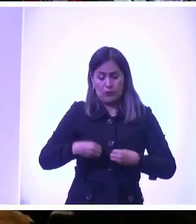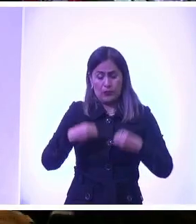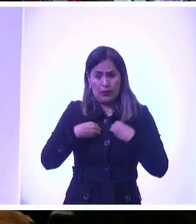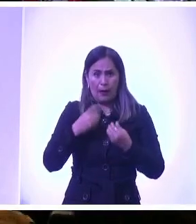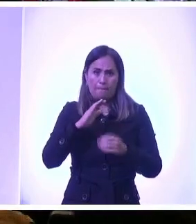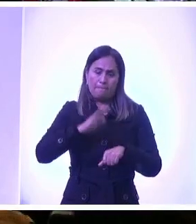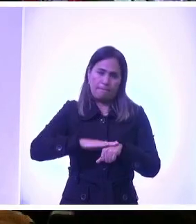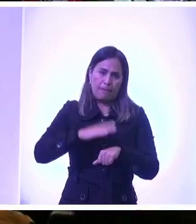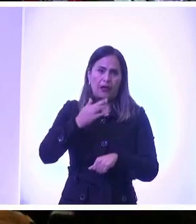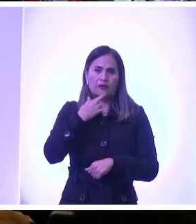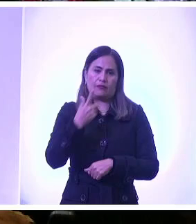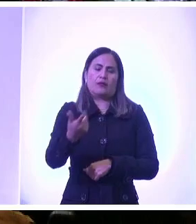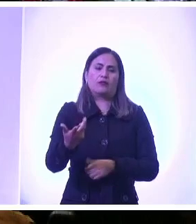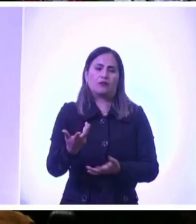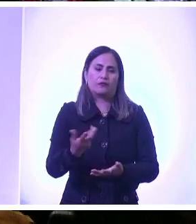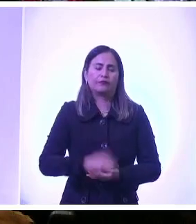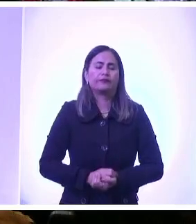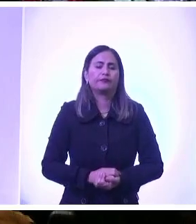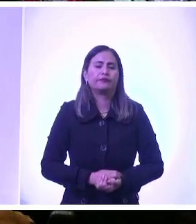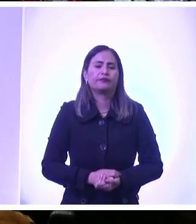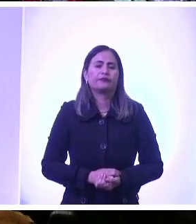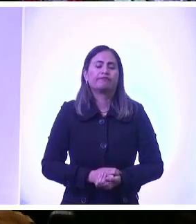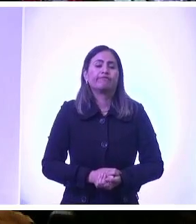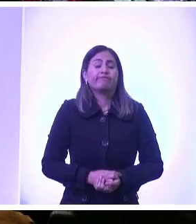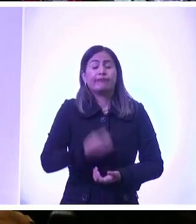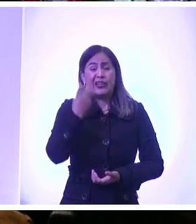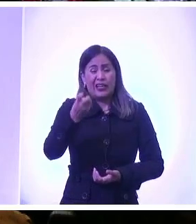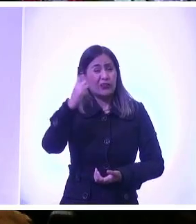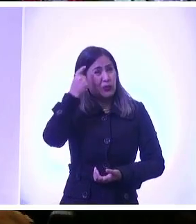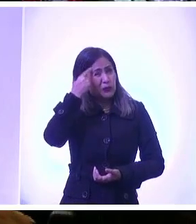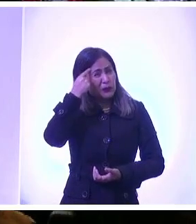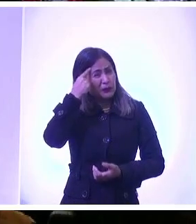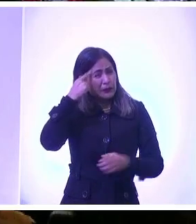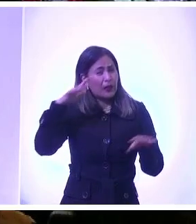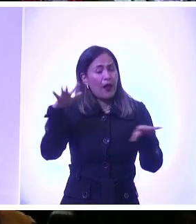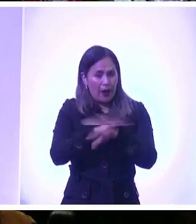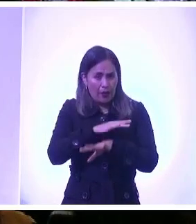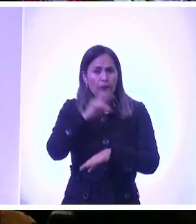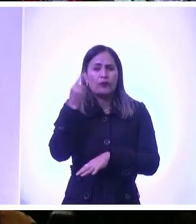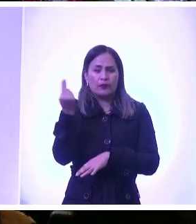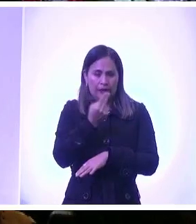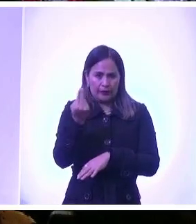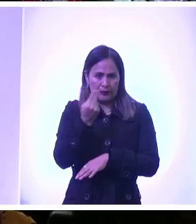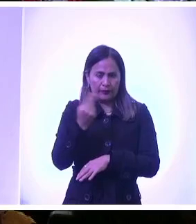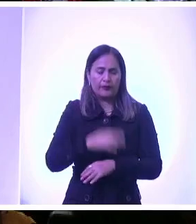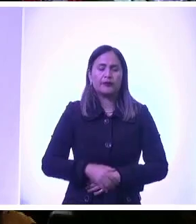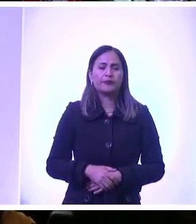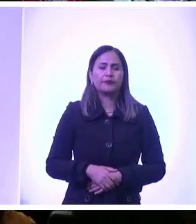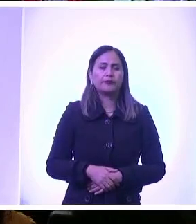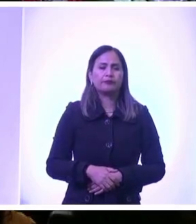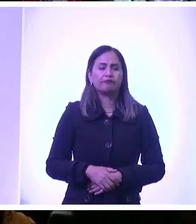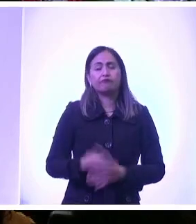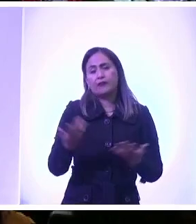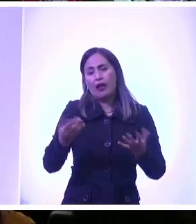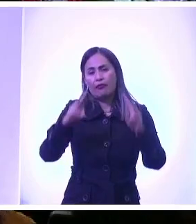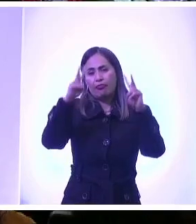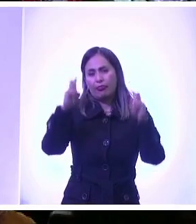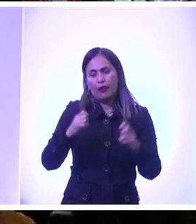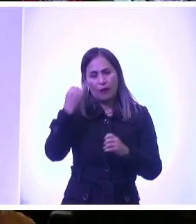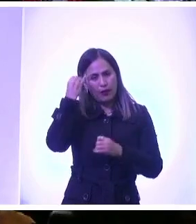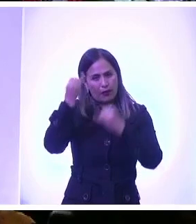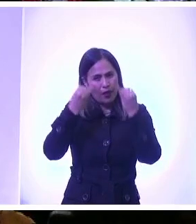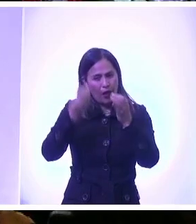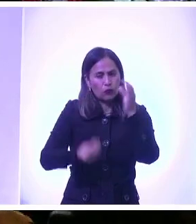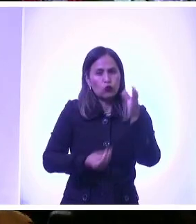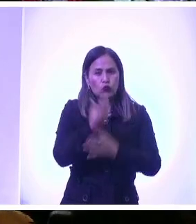podemos crecer como nación creo que esto es como el cambio de Chip que tenemos que tener en esta Innovación hablando de innovación la transformación